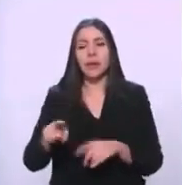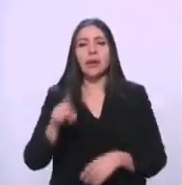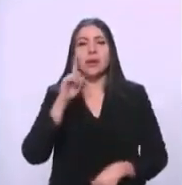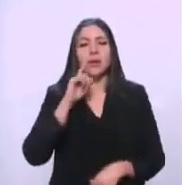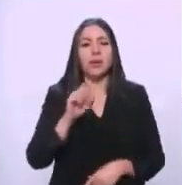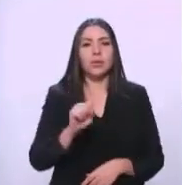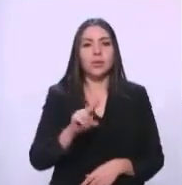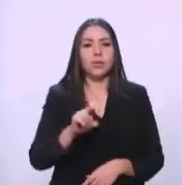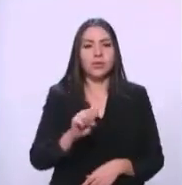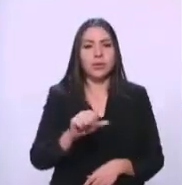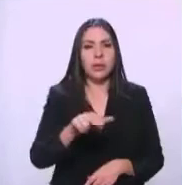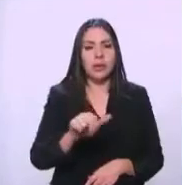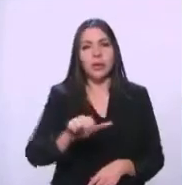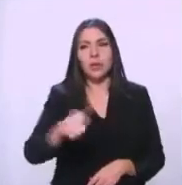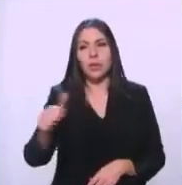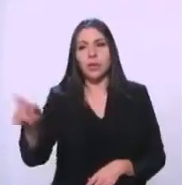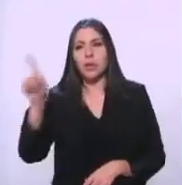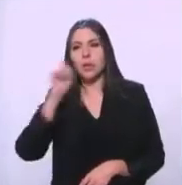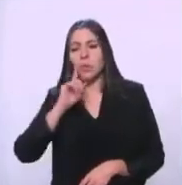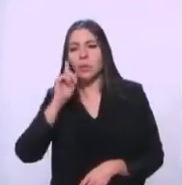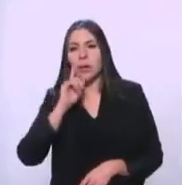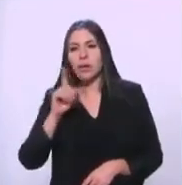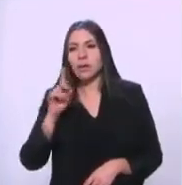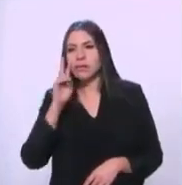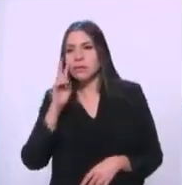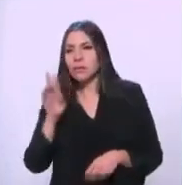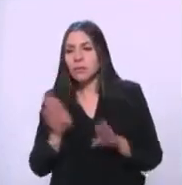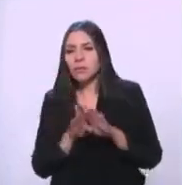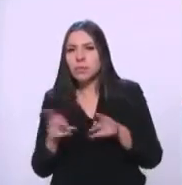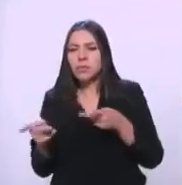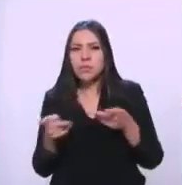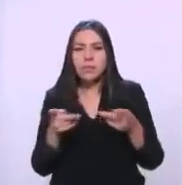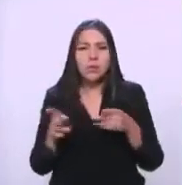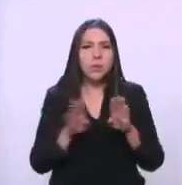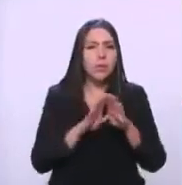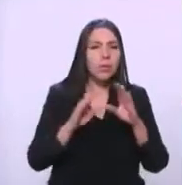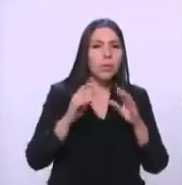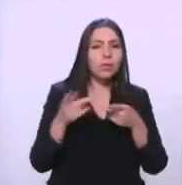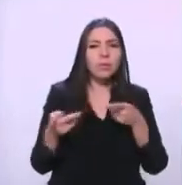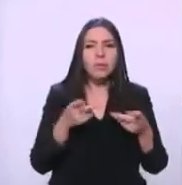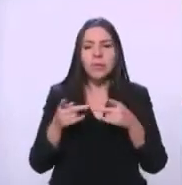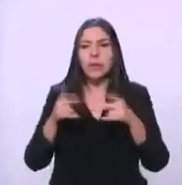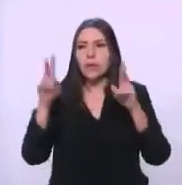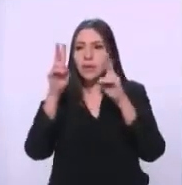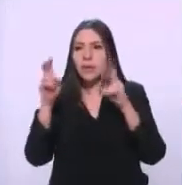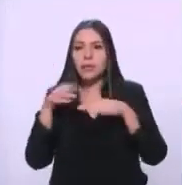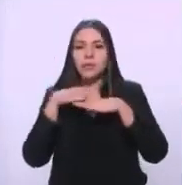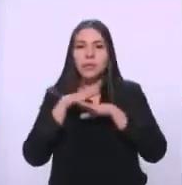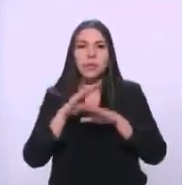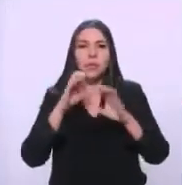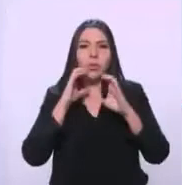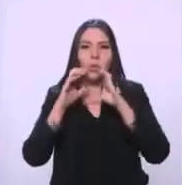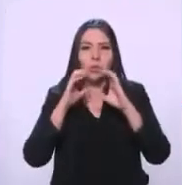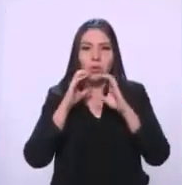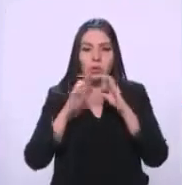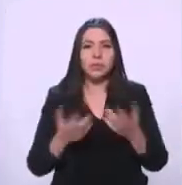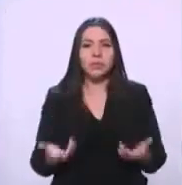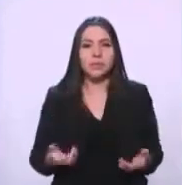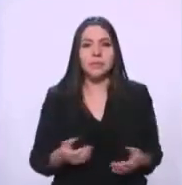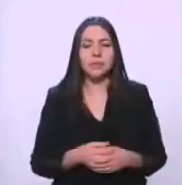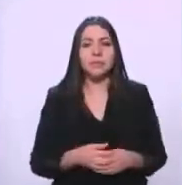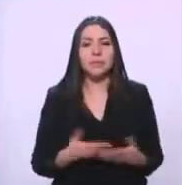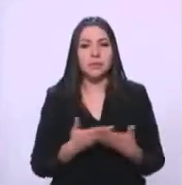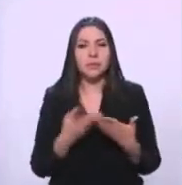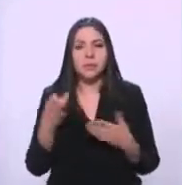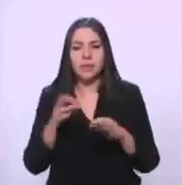una serie de mujeres estuvieron como detrás articulando toda la estrategia de comunicación. Entonces, pues eso, ¿no? Es